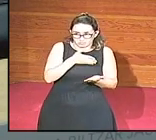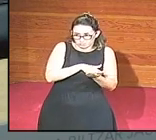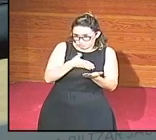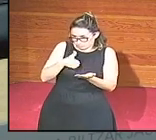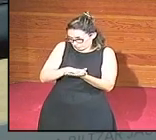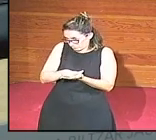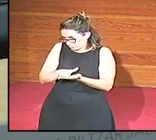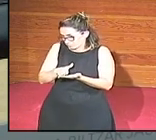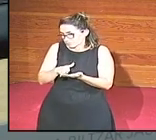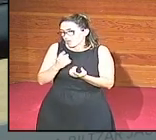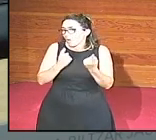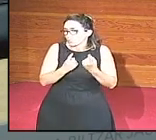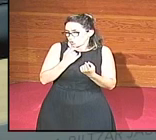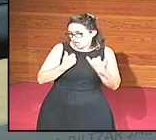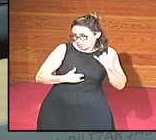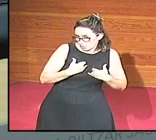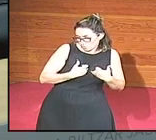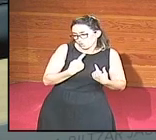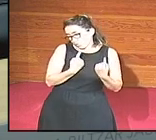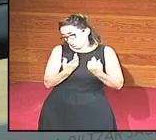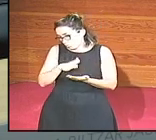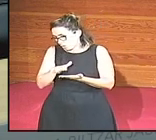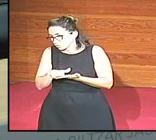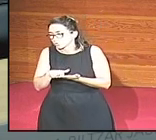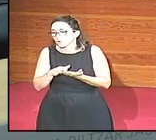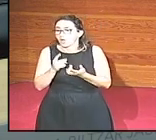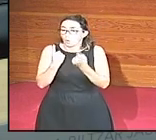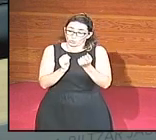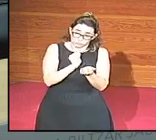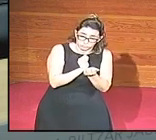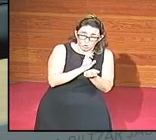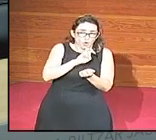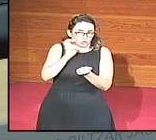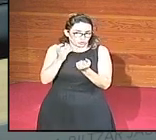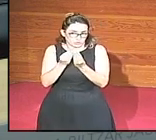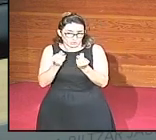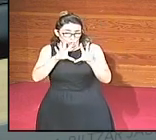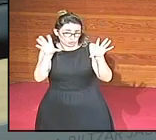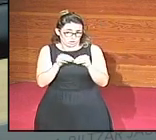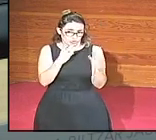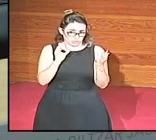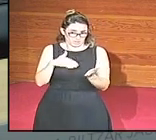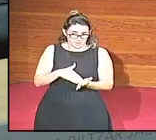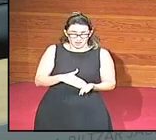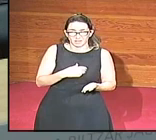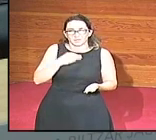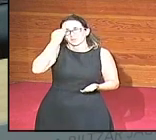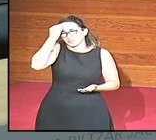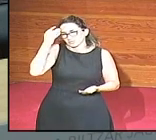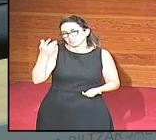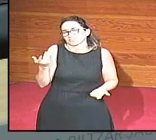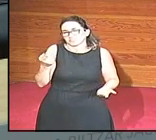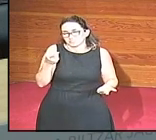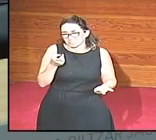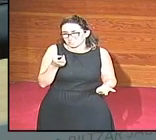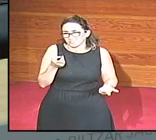heridos y muertos y prisioneros y desaparecidos y tal. Yo no sé hasta qué punto todo esto